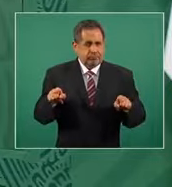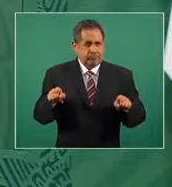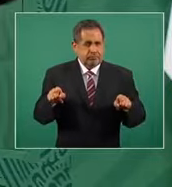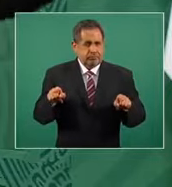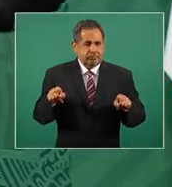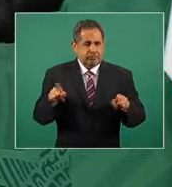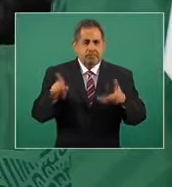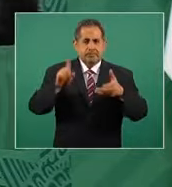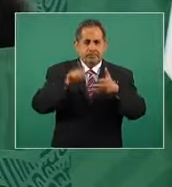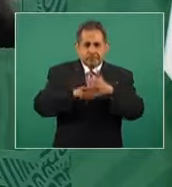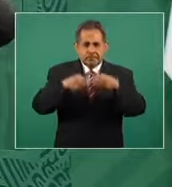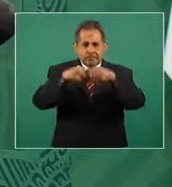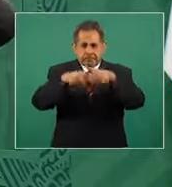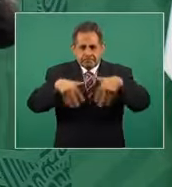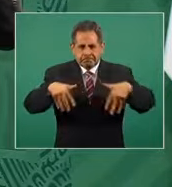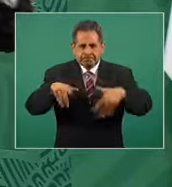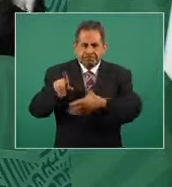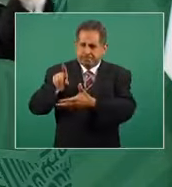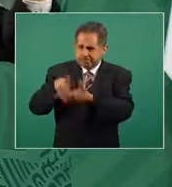muchísimos más